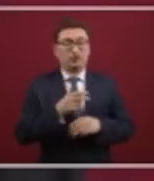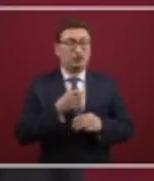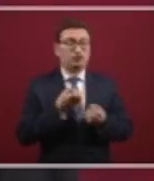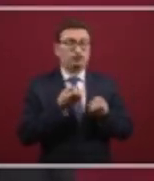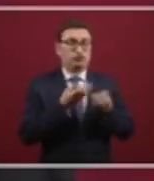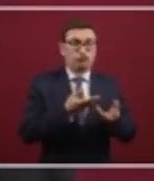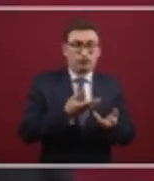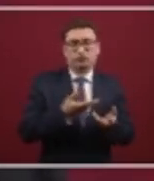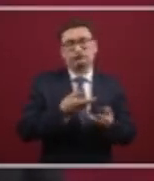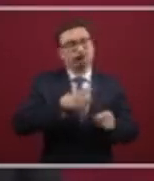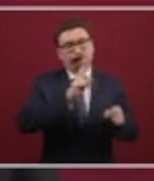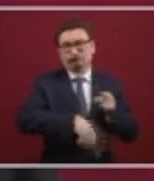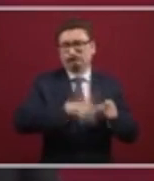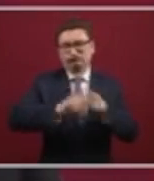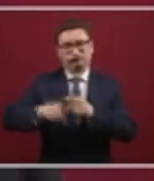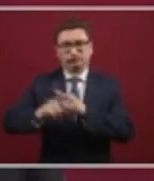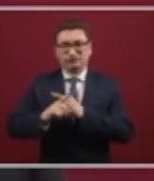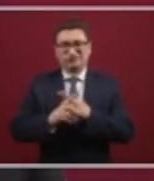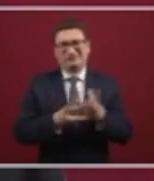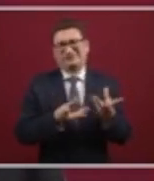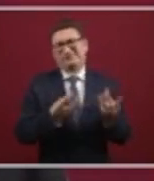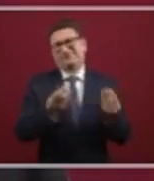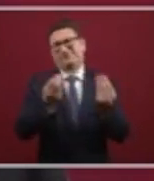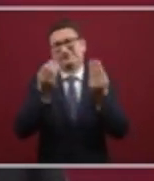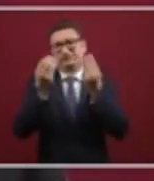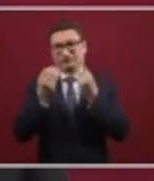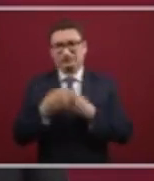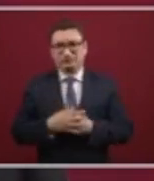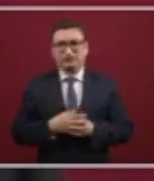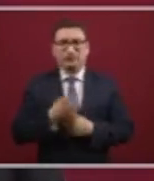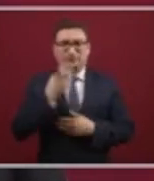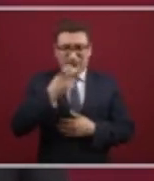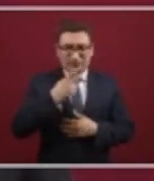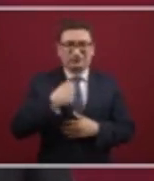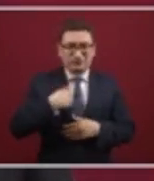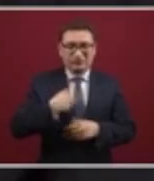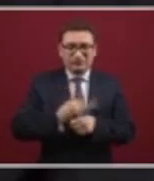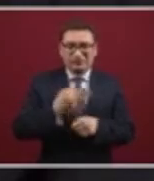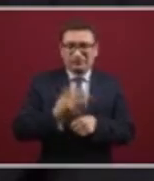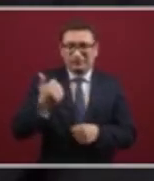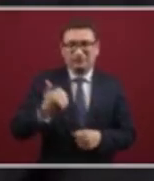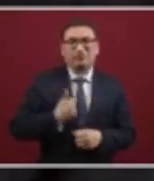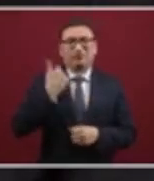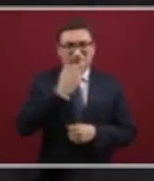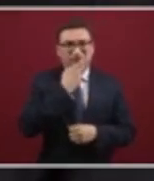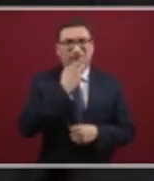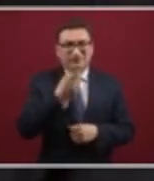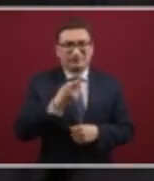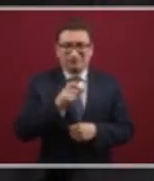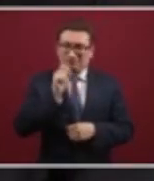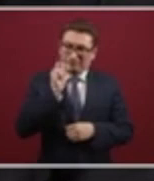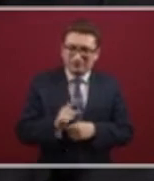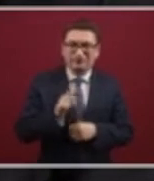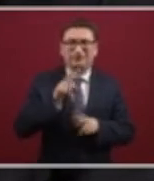que era mucho. Y aquí aprovecho de una vez, porque sigue el tema,